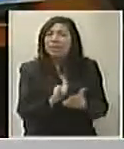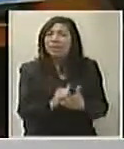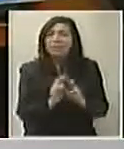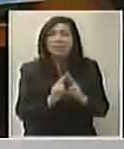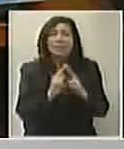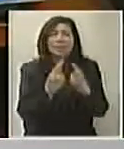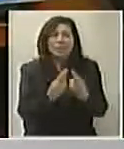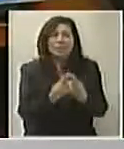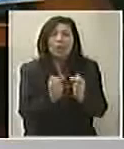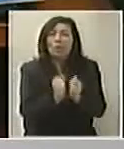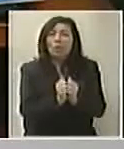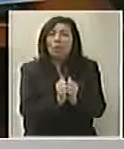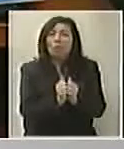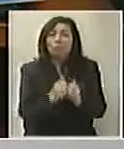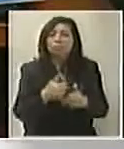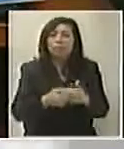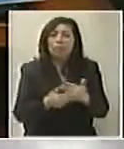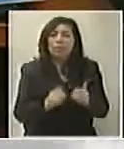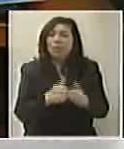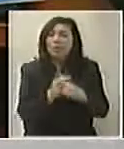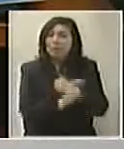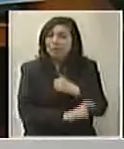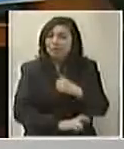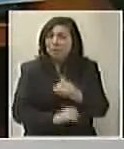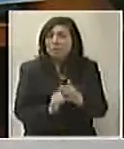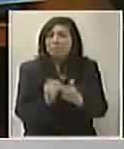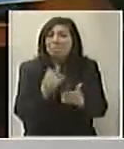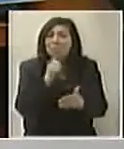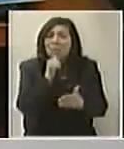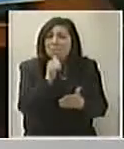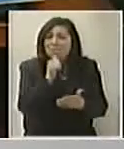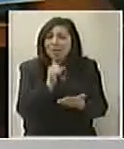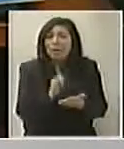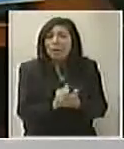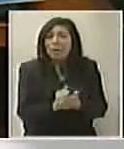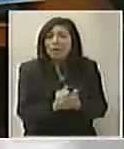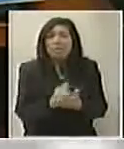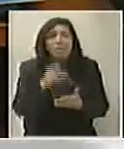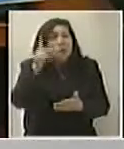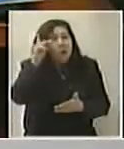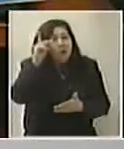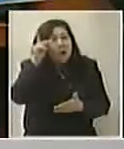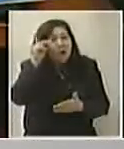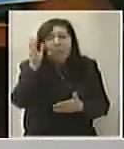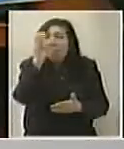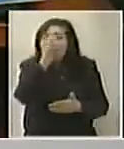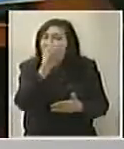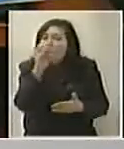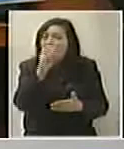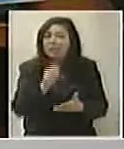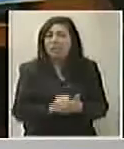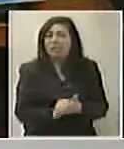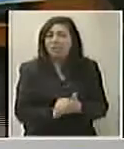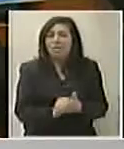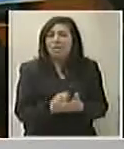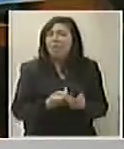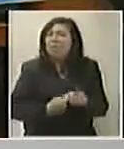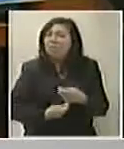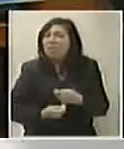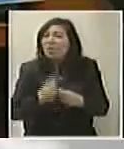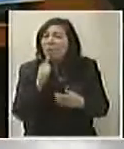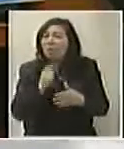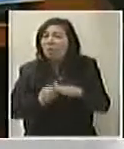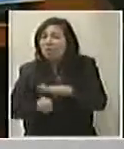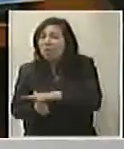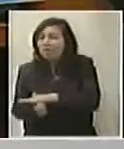se reúne con proveedores extranjeros, particularmente con los coreanos, buscando una prebenda o una